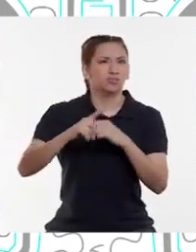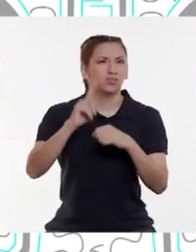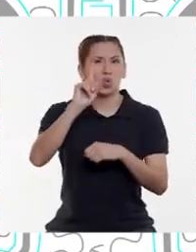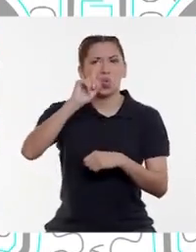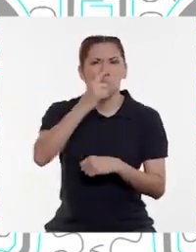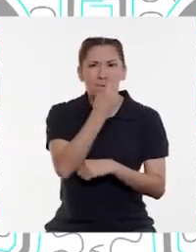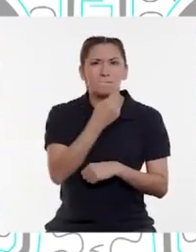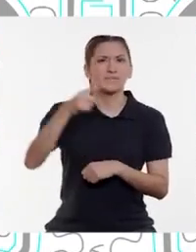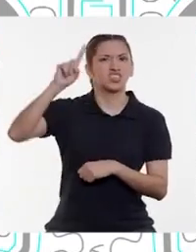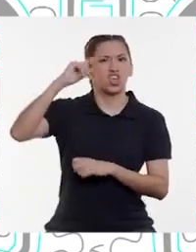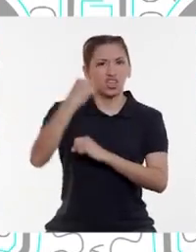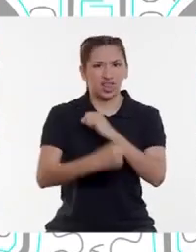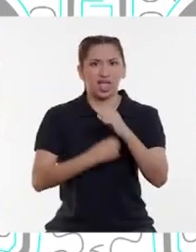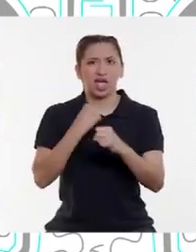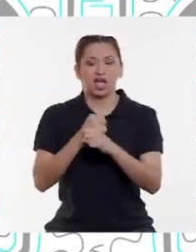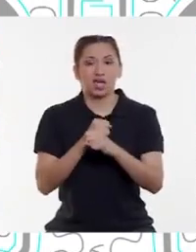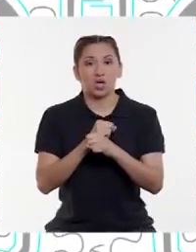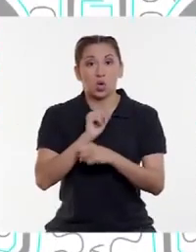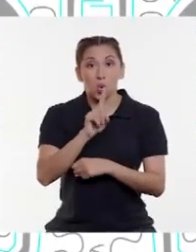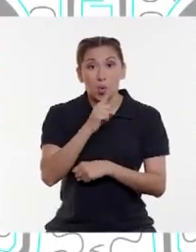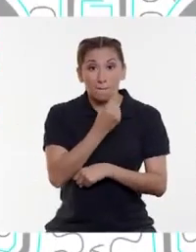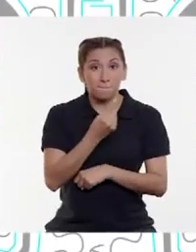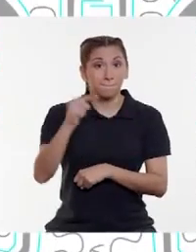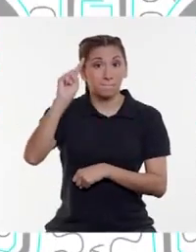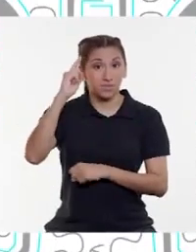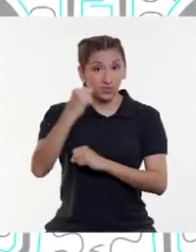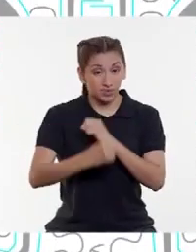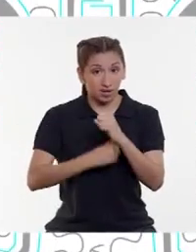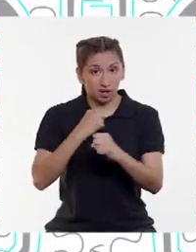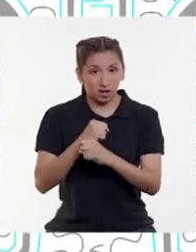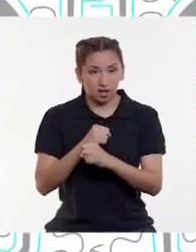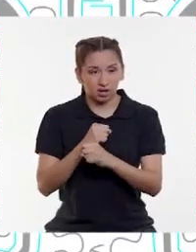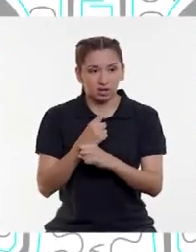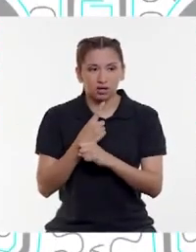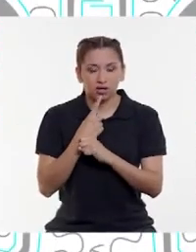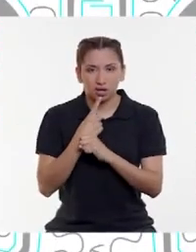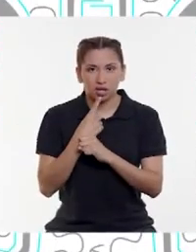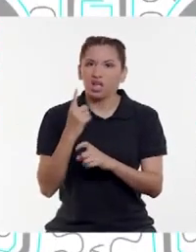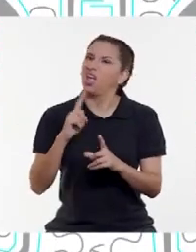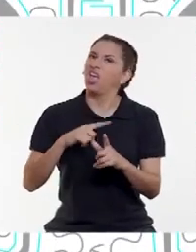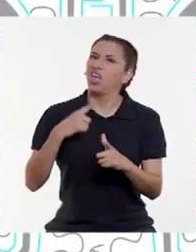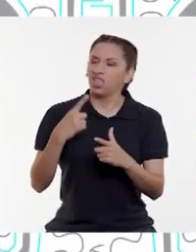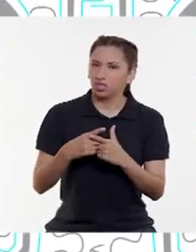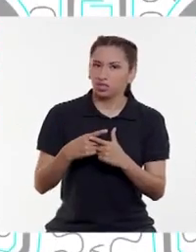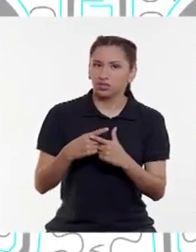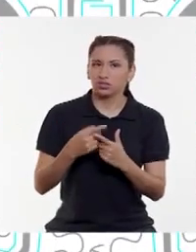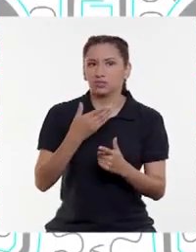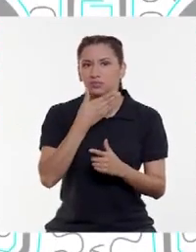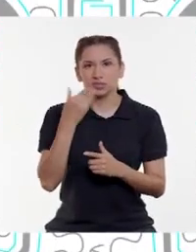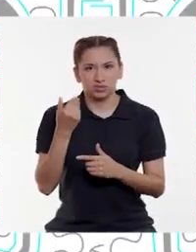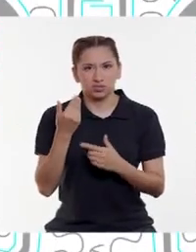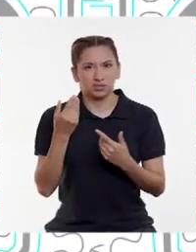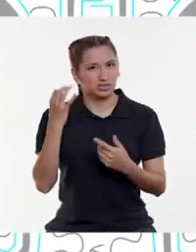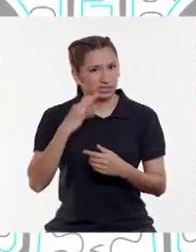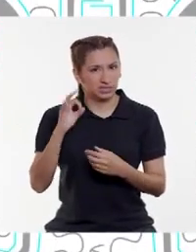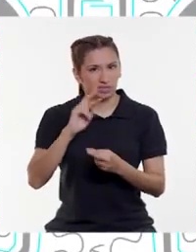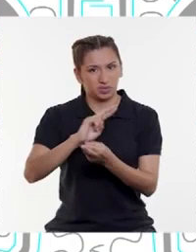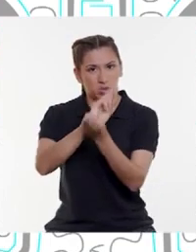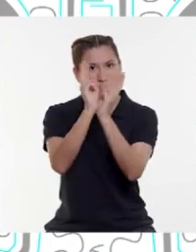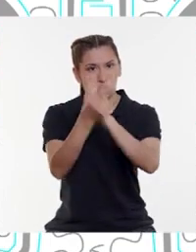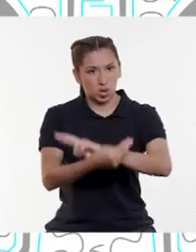más o menos 1 millón de años. ¿Un millón de años? Entonces, lo preferible sería